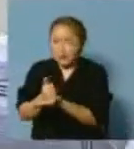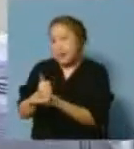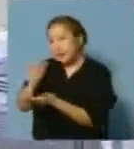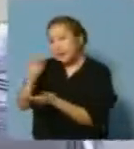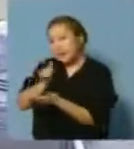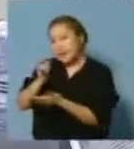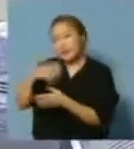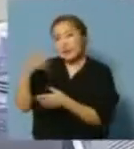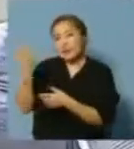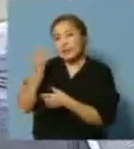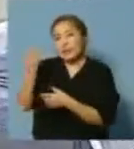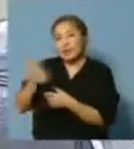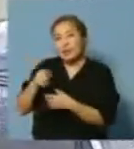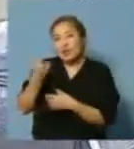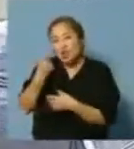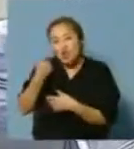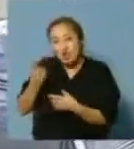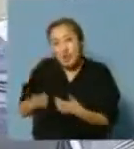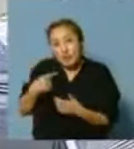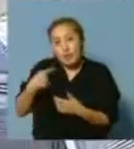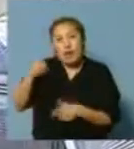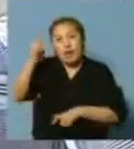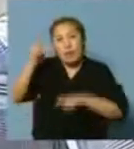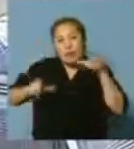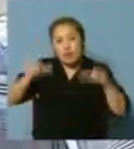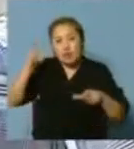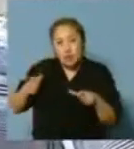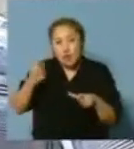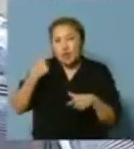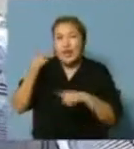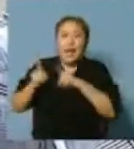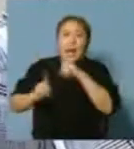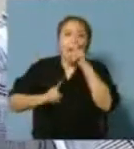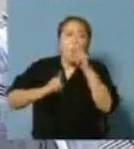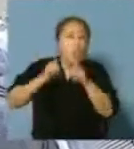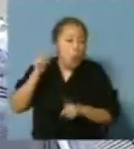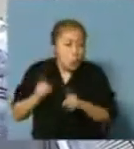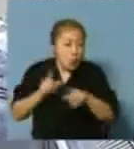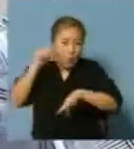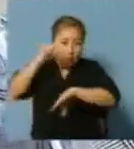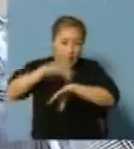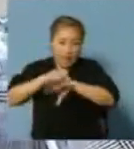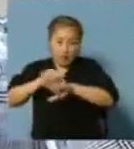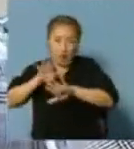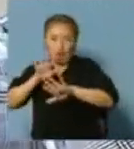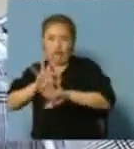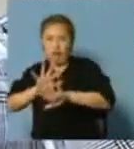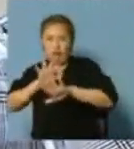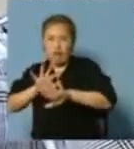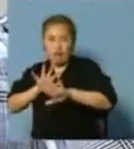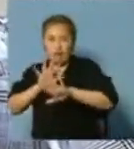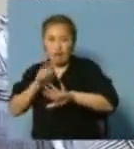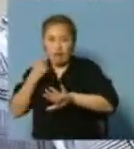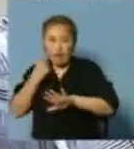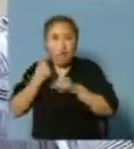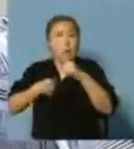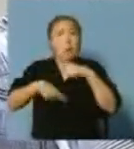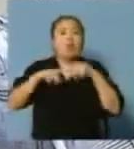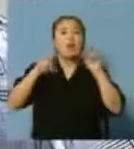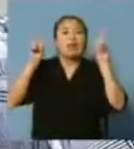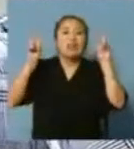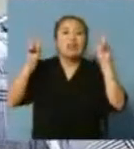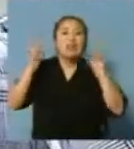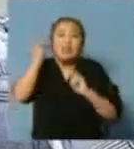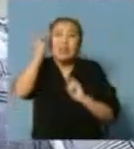muy importante. Tenemos conocimiento de que hay varios que están siendo por ahí oprimidos por el o reprimidos por todo el tema de